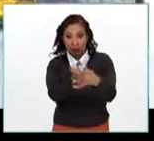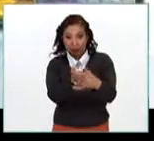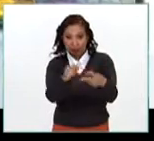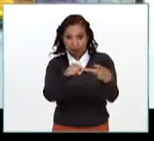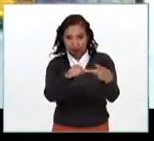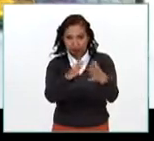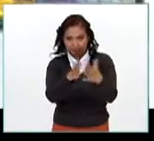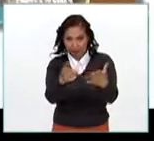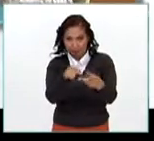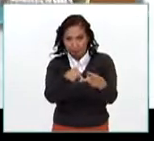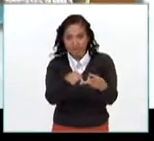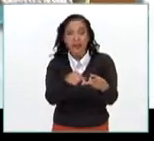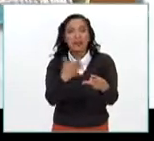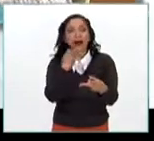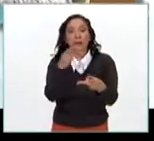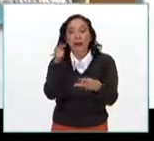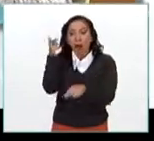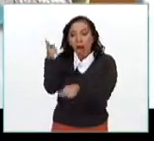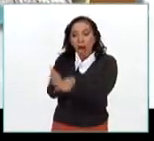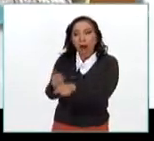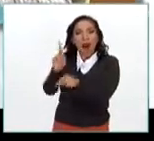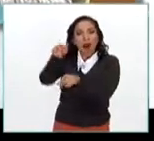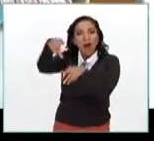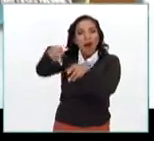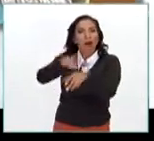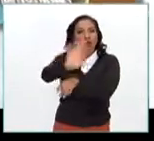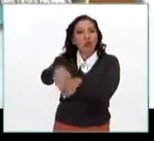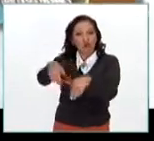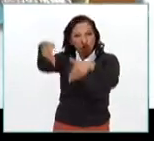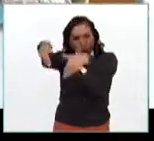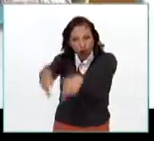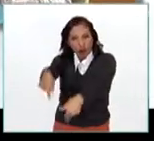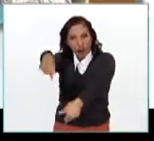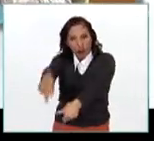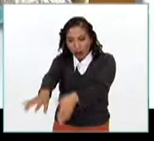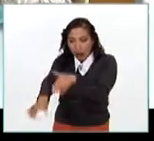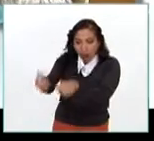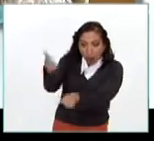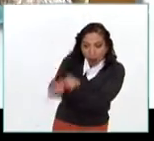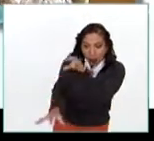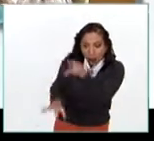libro es el descubrimiento de la tumba.